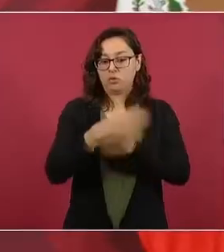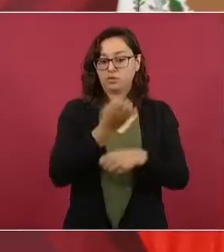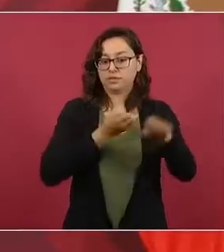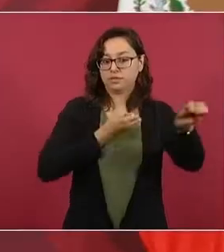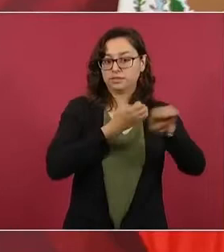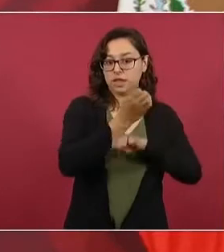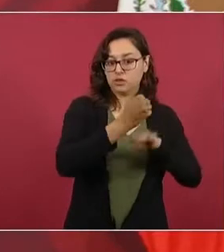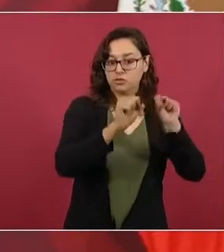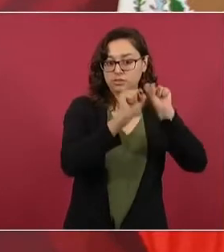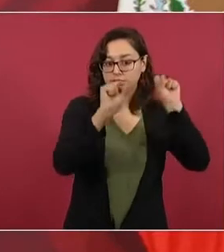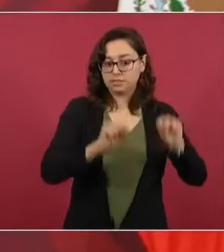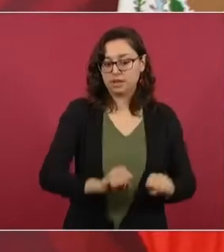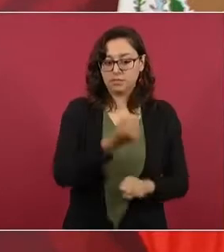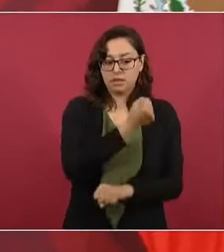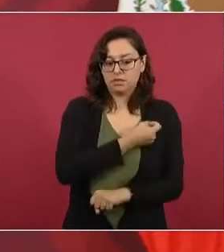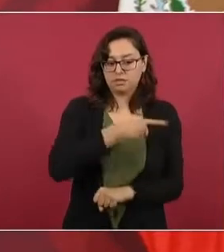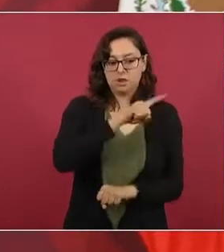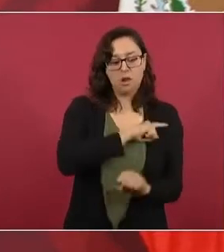Se